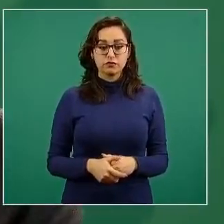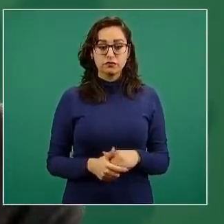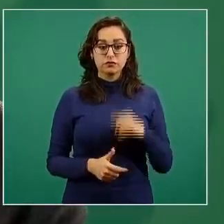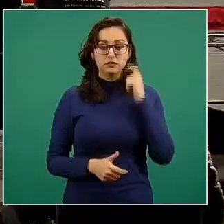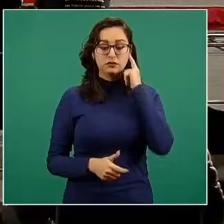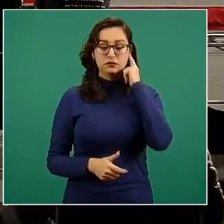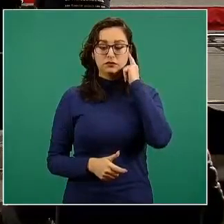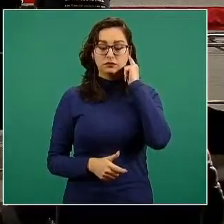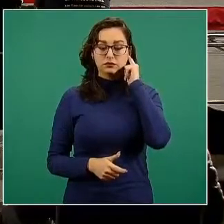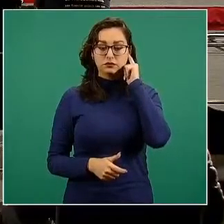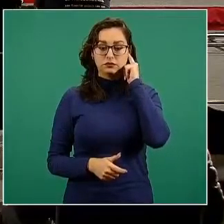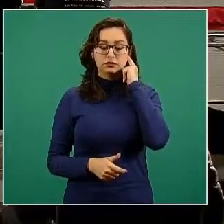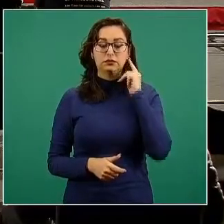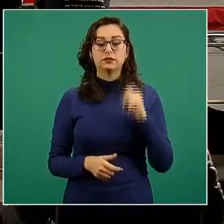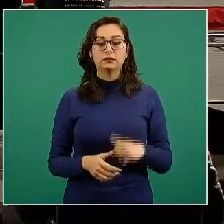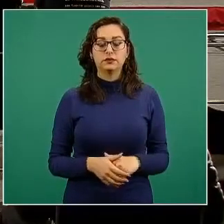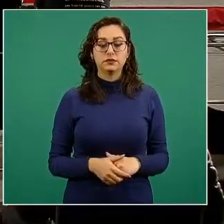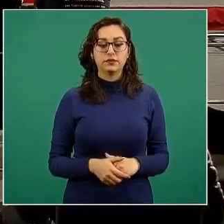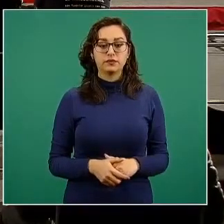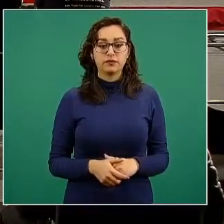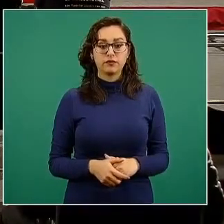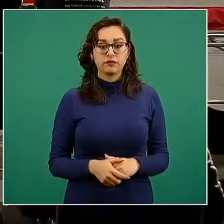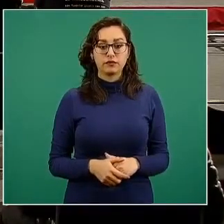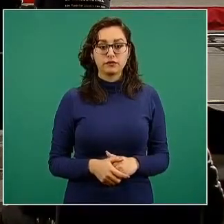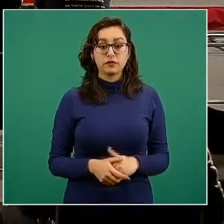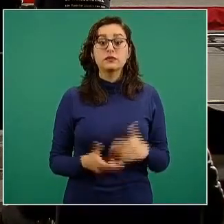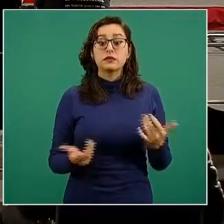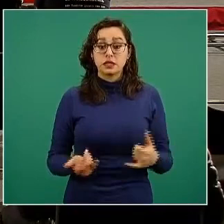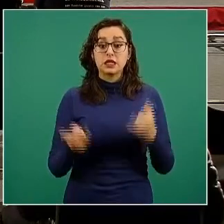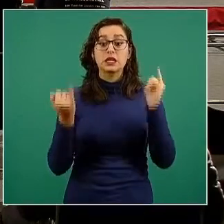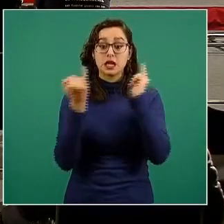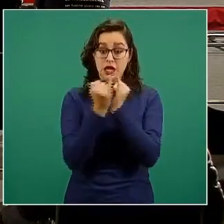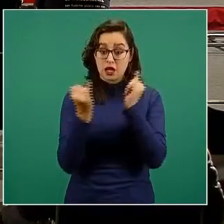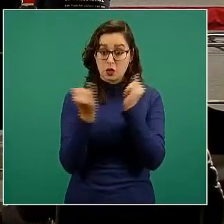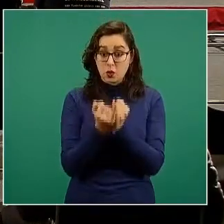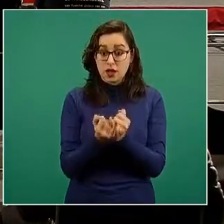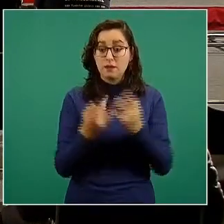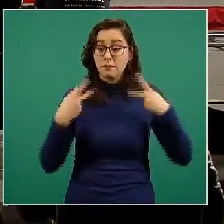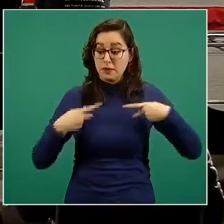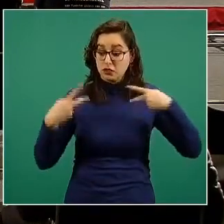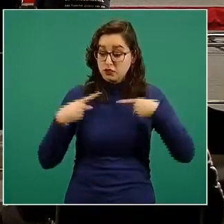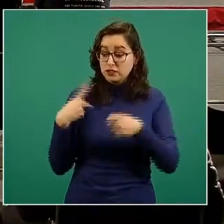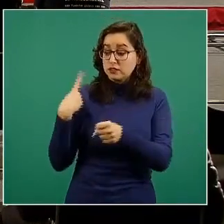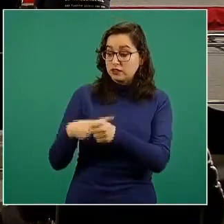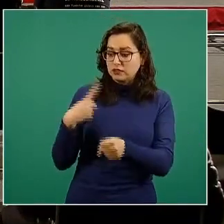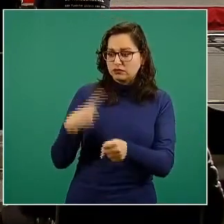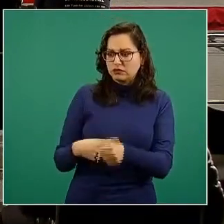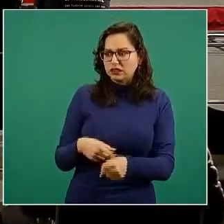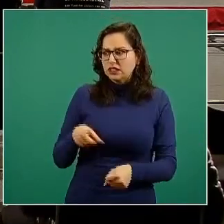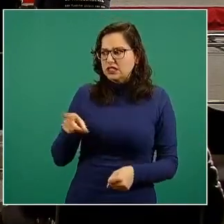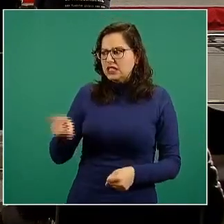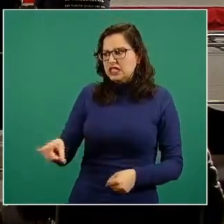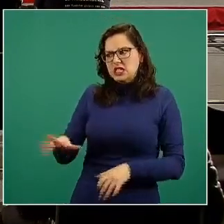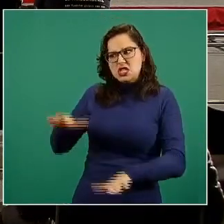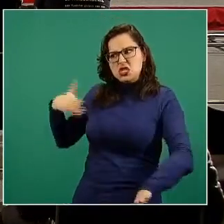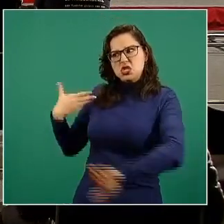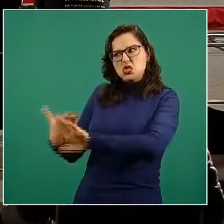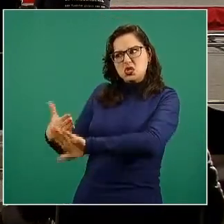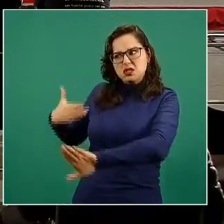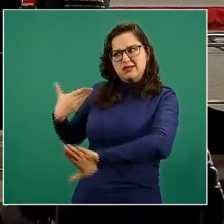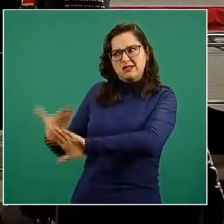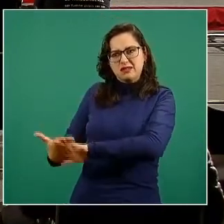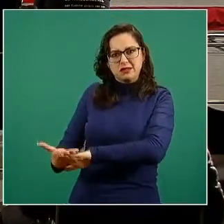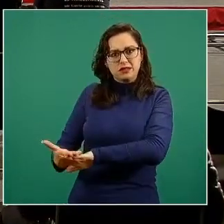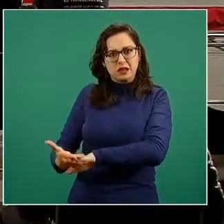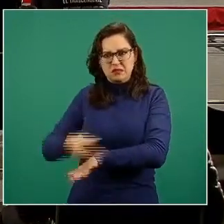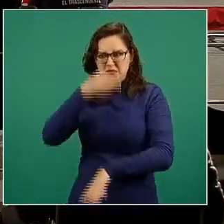tensión social que implica el identificar como culpables a las personas contagiantes, y esto es un problema histórico